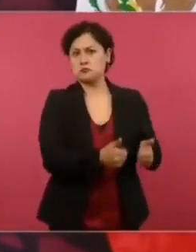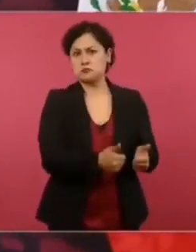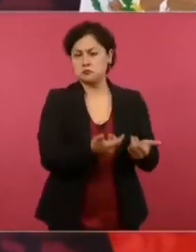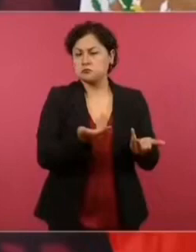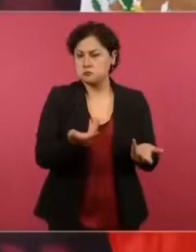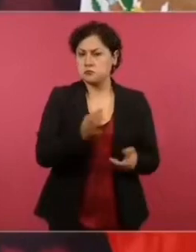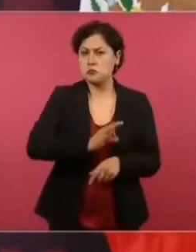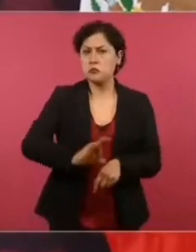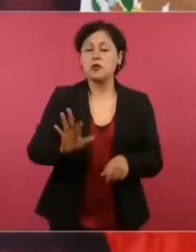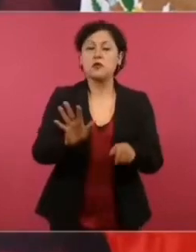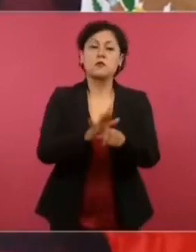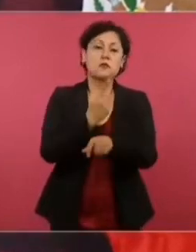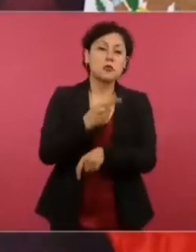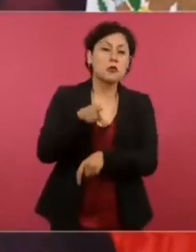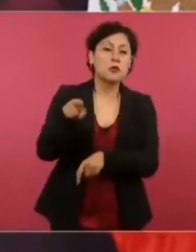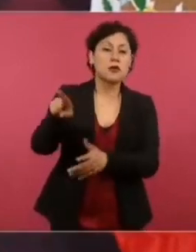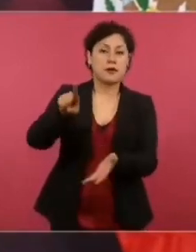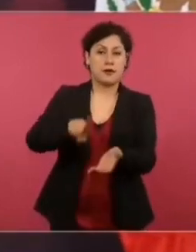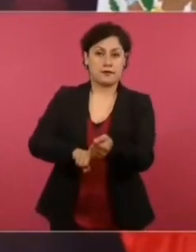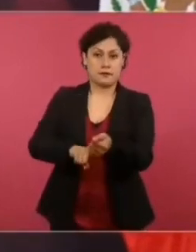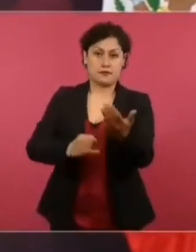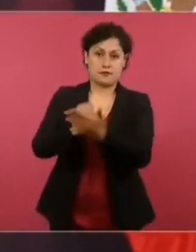porque el juez